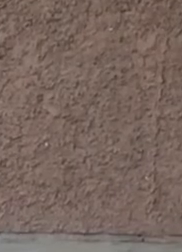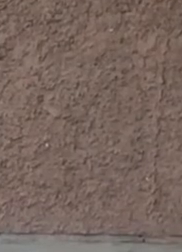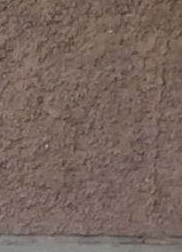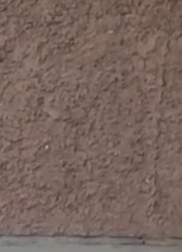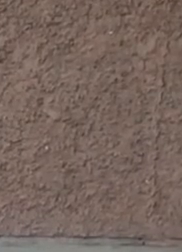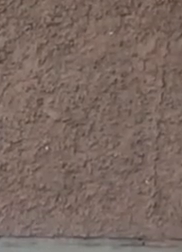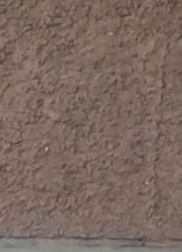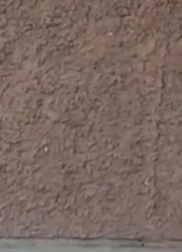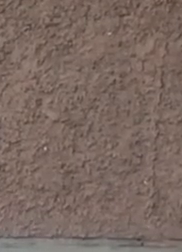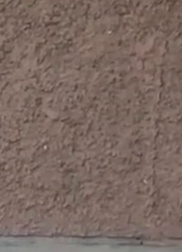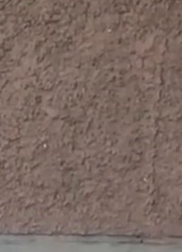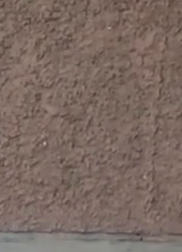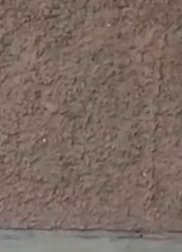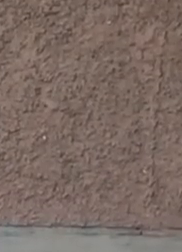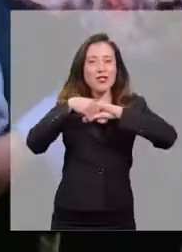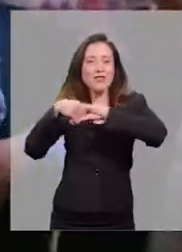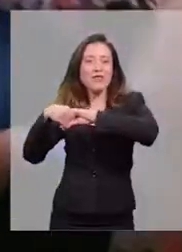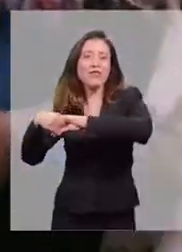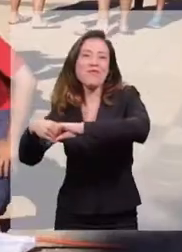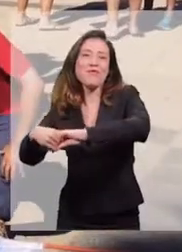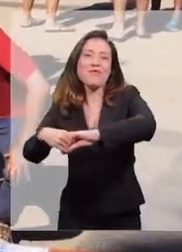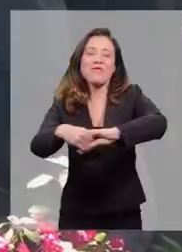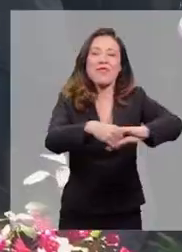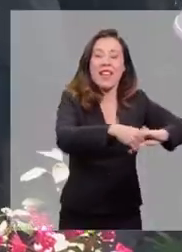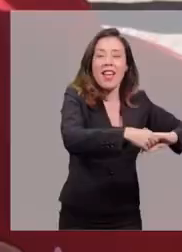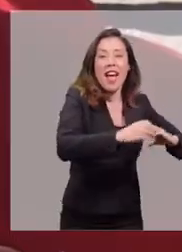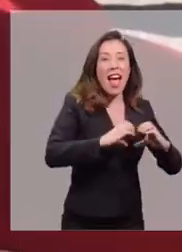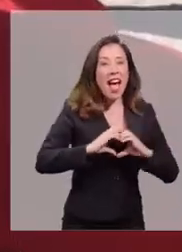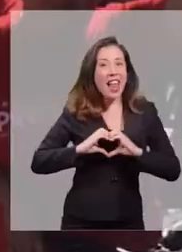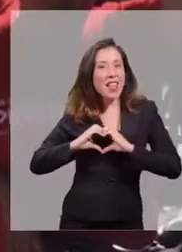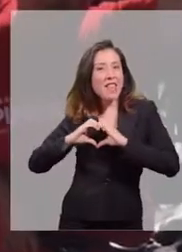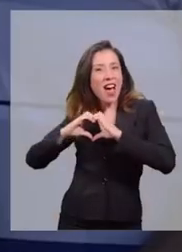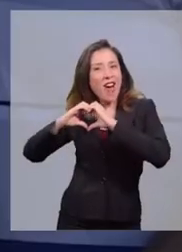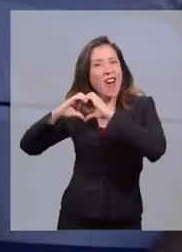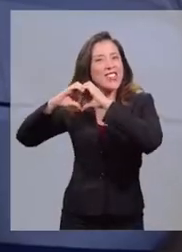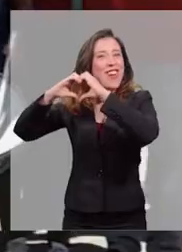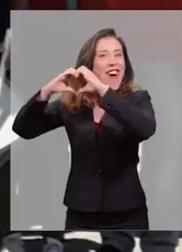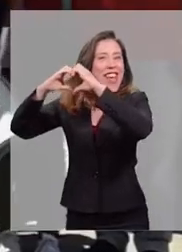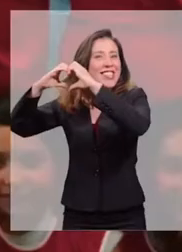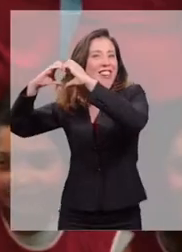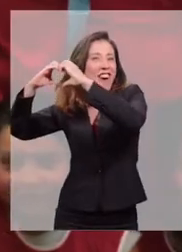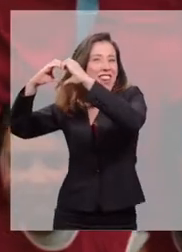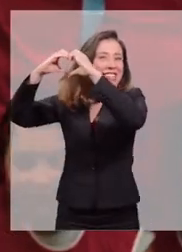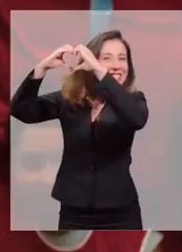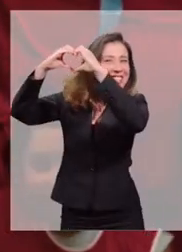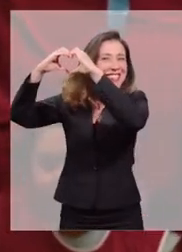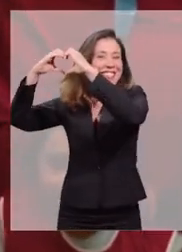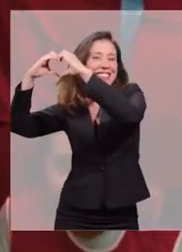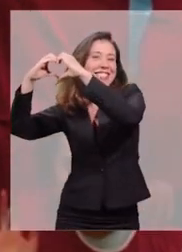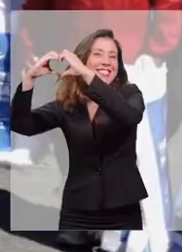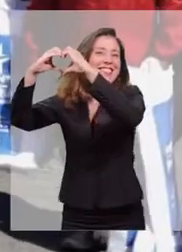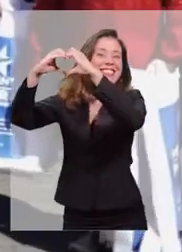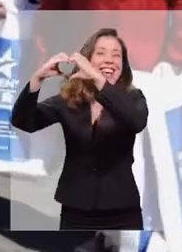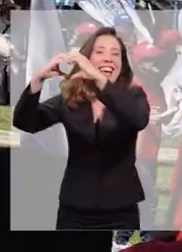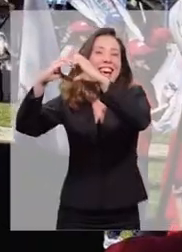y la felicitación que nos entregó anoche. Piñera obtuvo en la segunda vuelta de las elecciones el